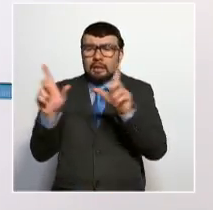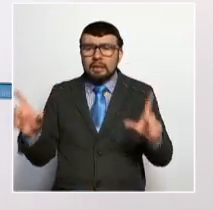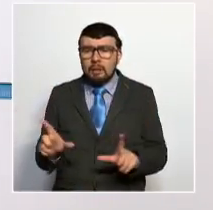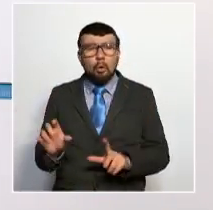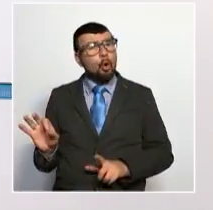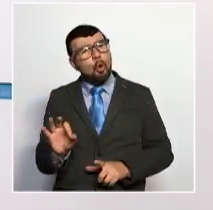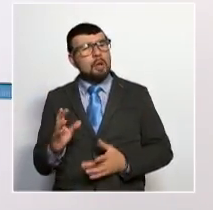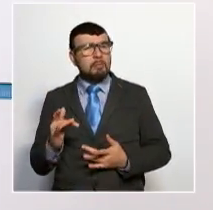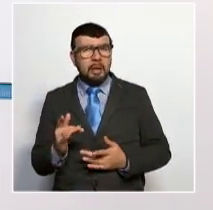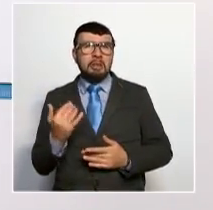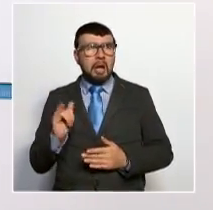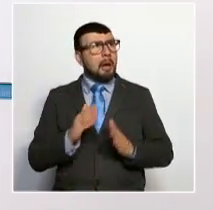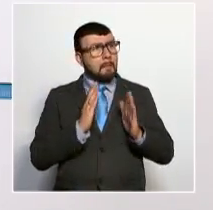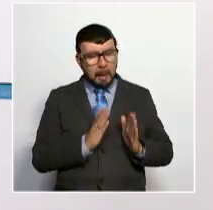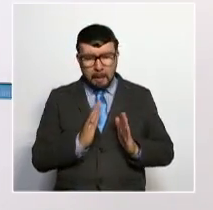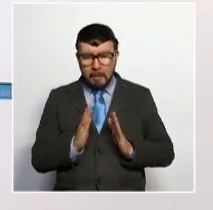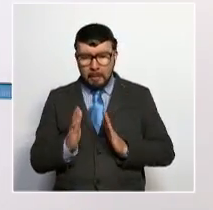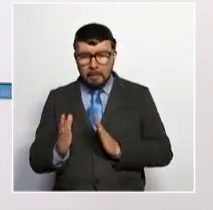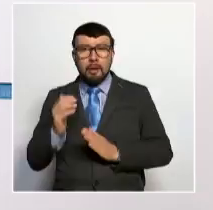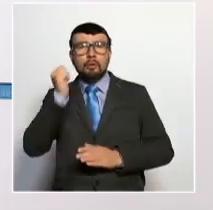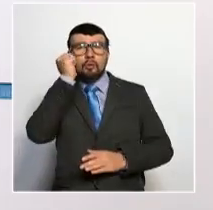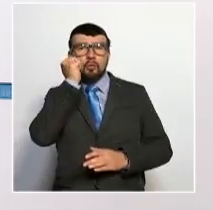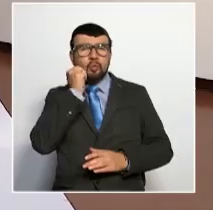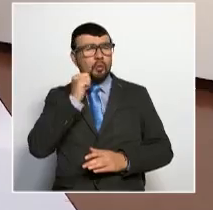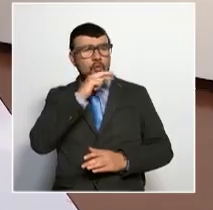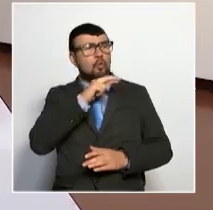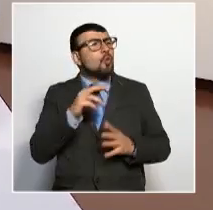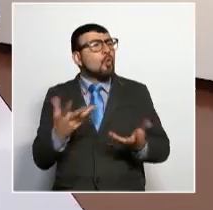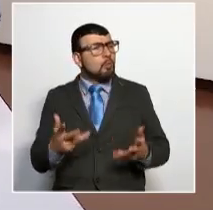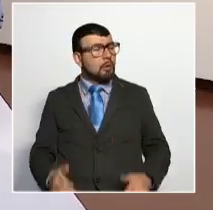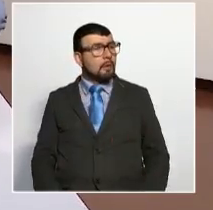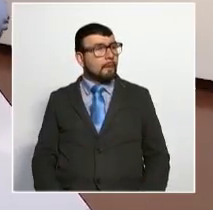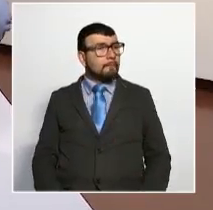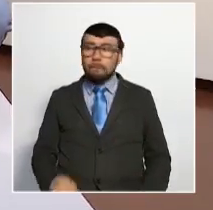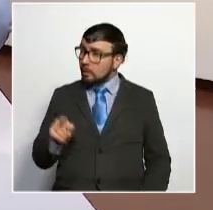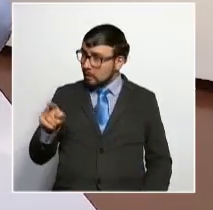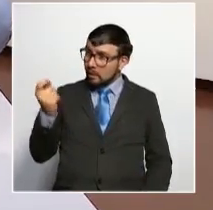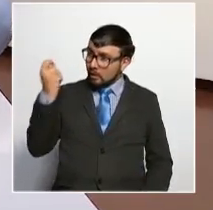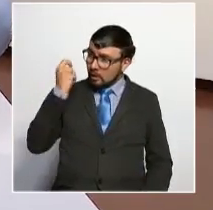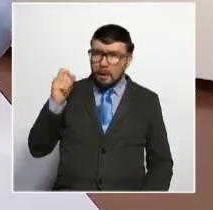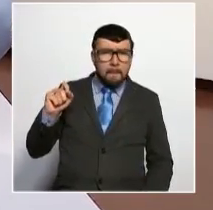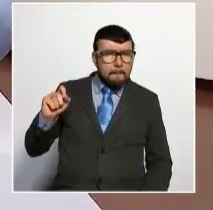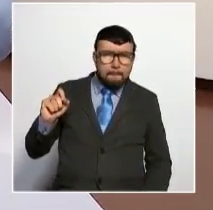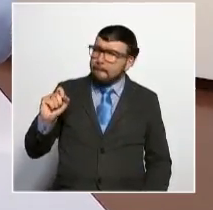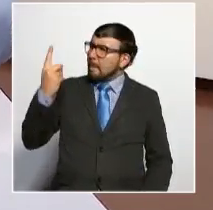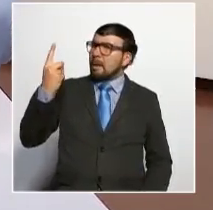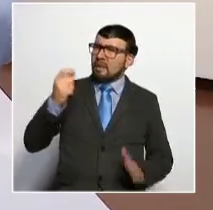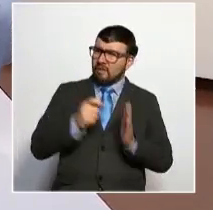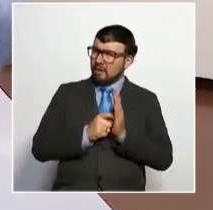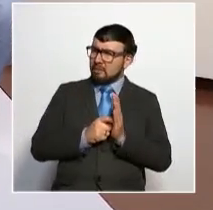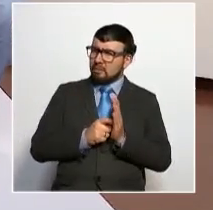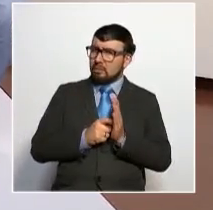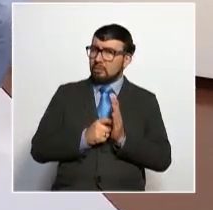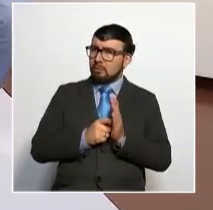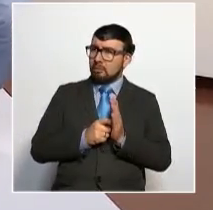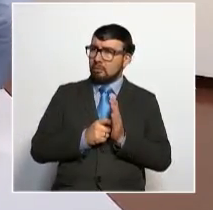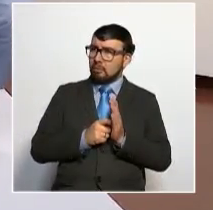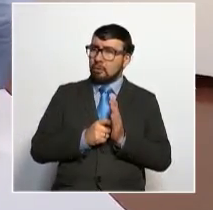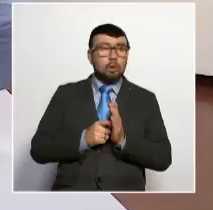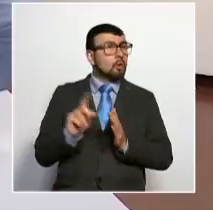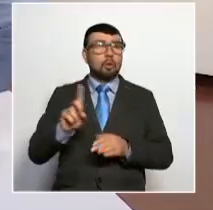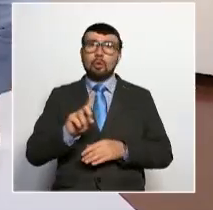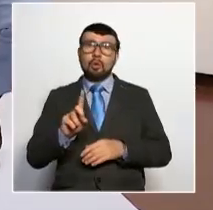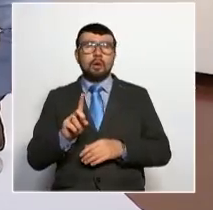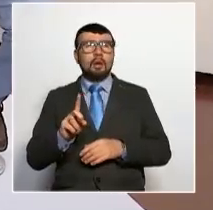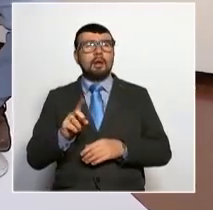que como que se le acomode un poquito el periodo. Muchísimas gracias. Adriana, ¿pero fue la primera menstruación o ya pues, era la... No, ella se